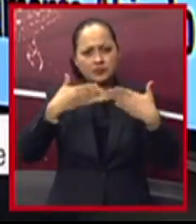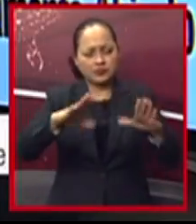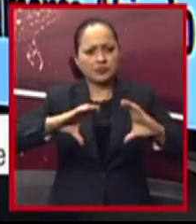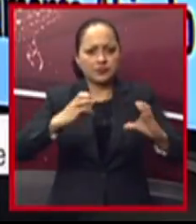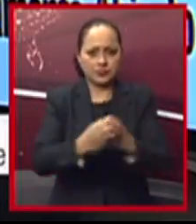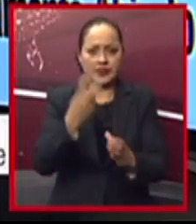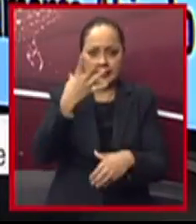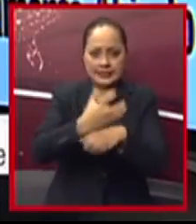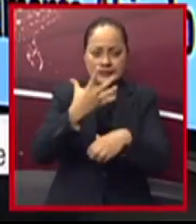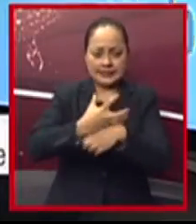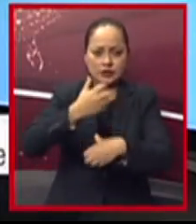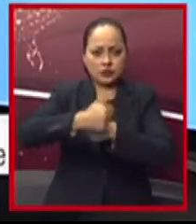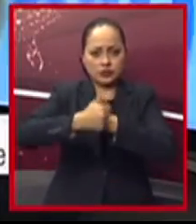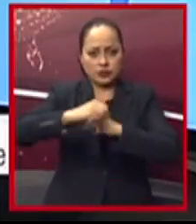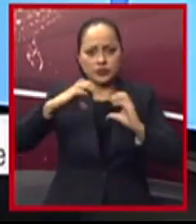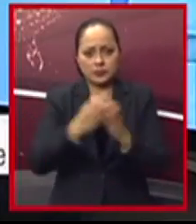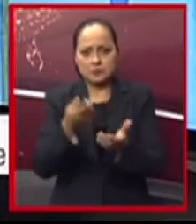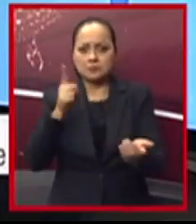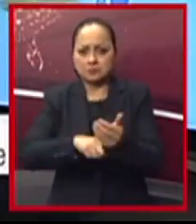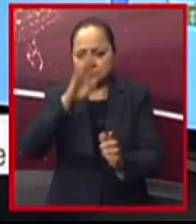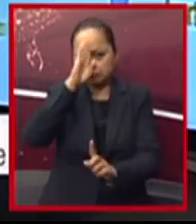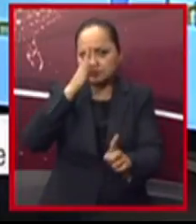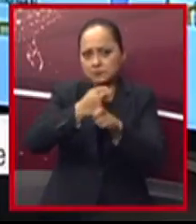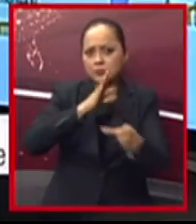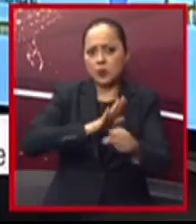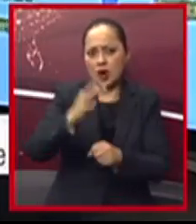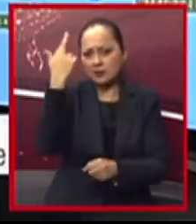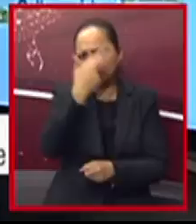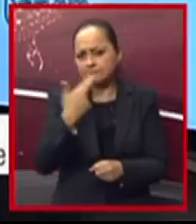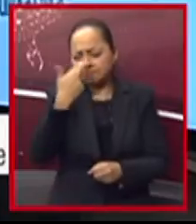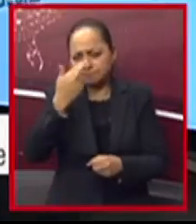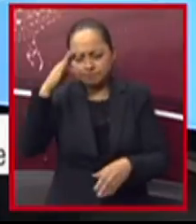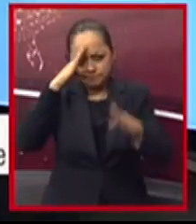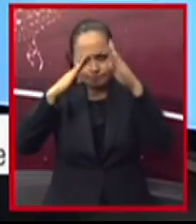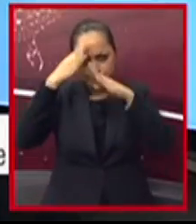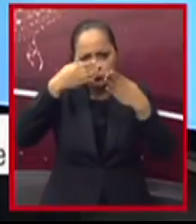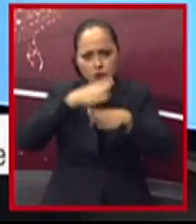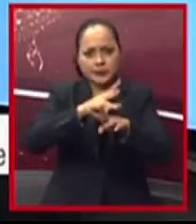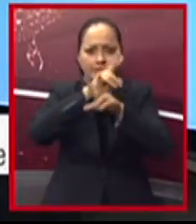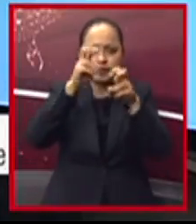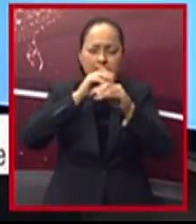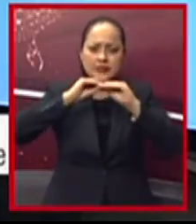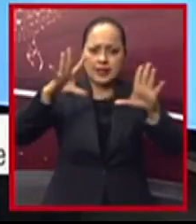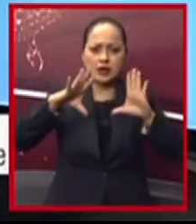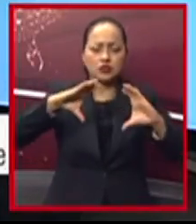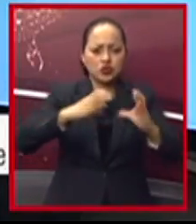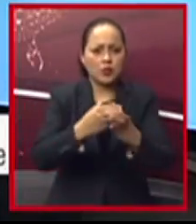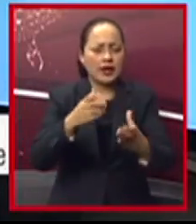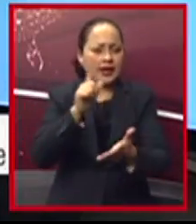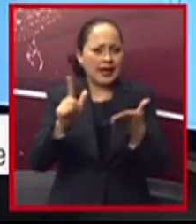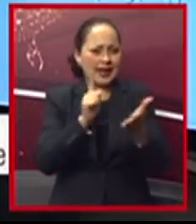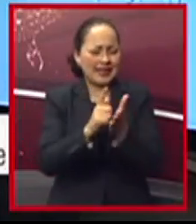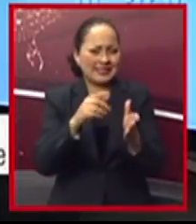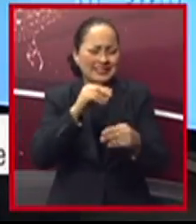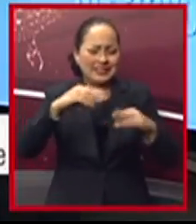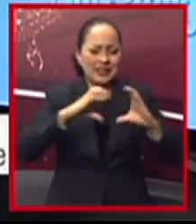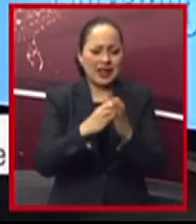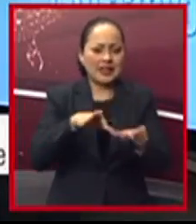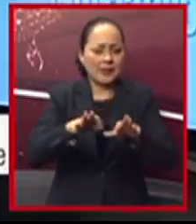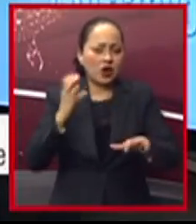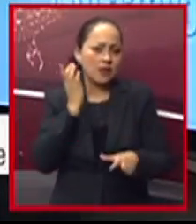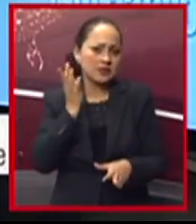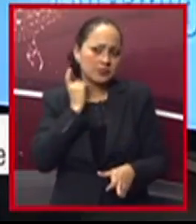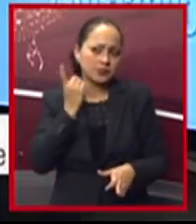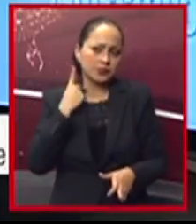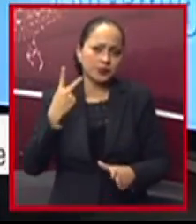Este 5º concurso de ensayo del canal busca propiciar el análisis y la reflexión en torno a la transparencia sobre el quehacer legislativo. Los